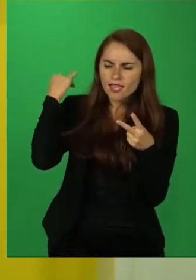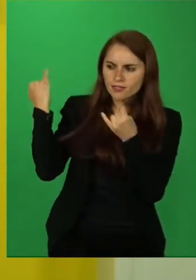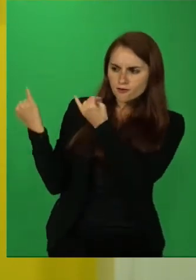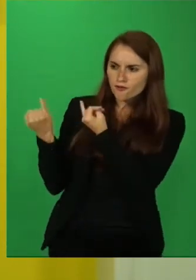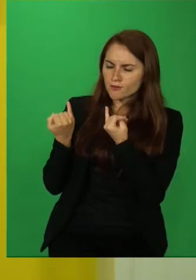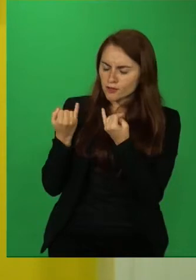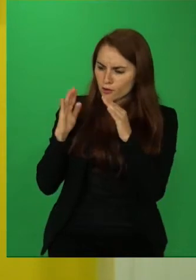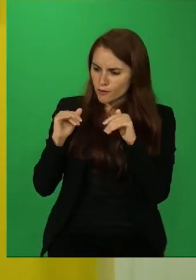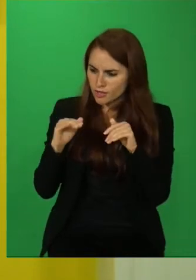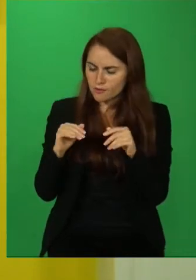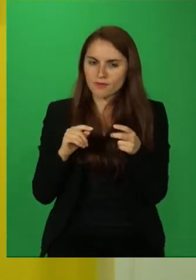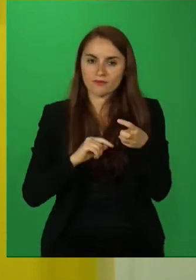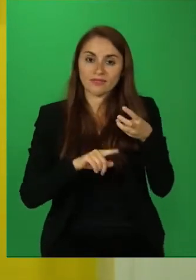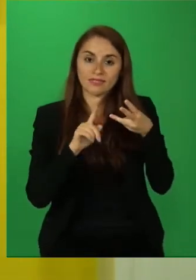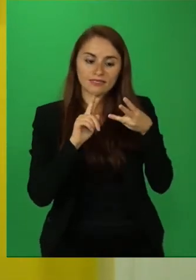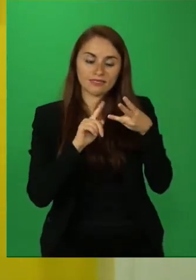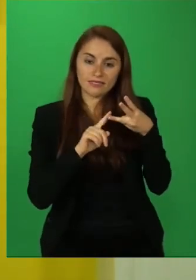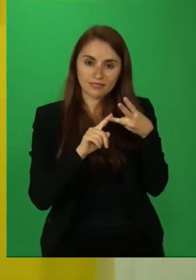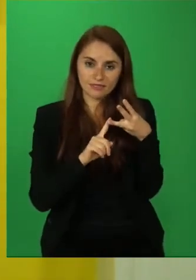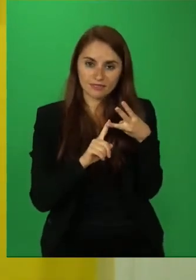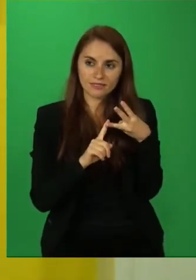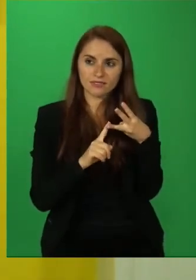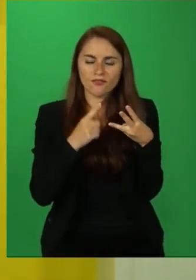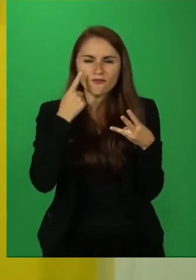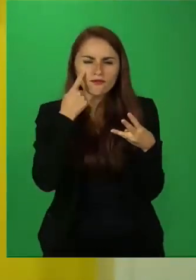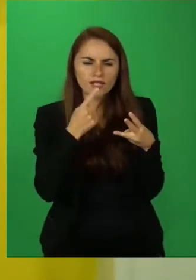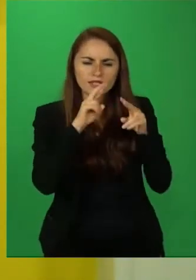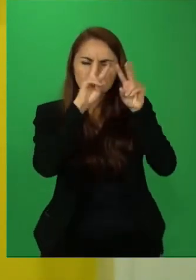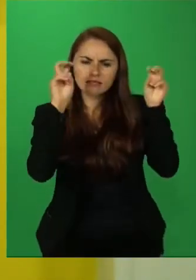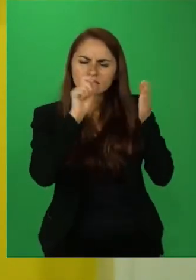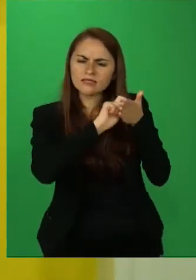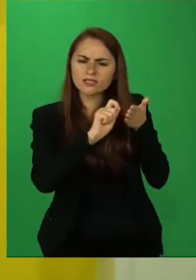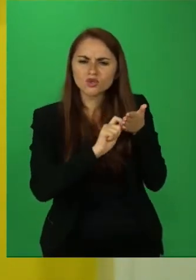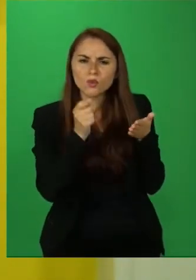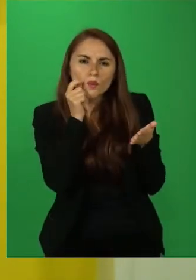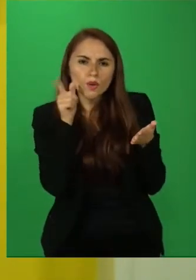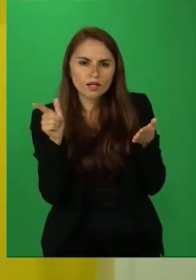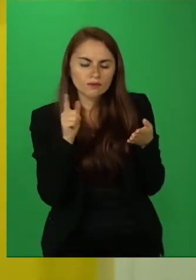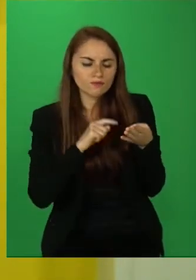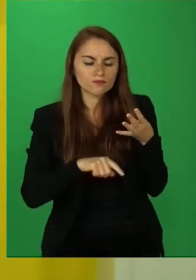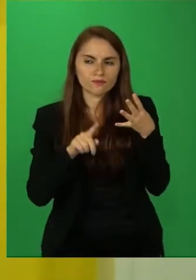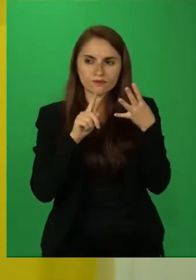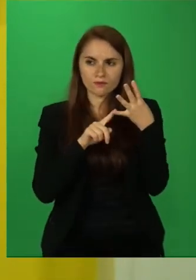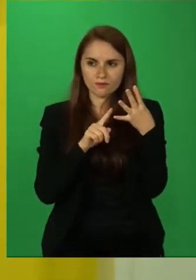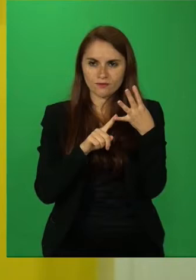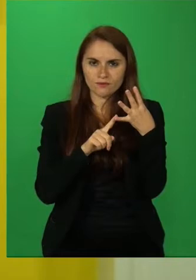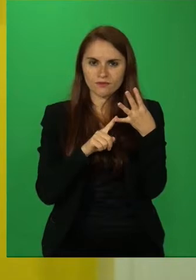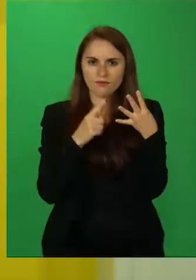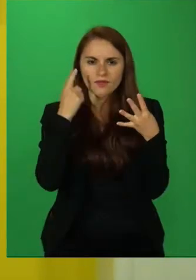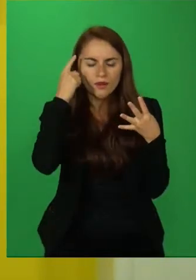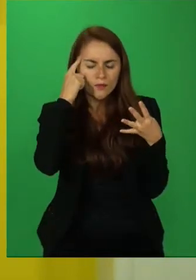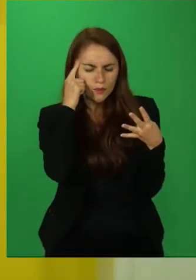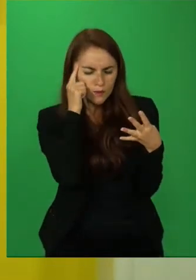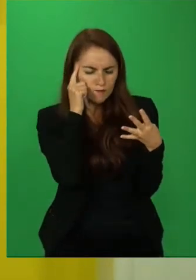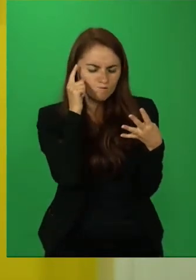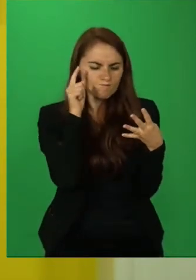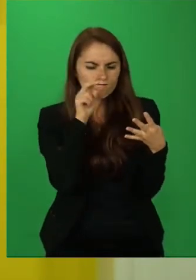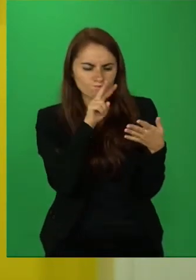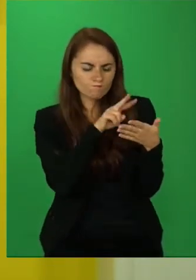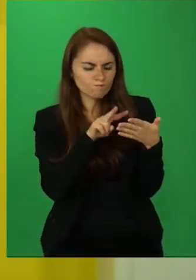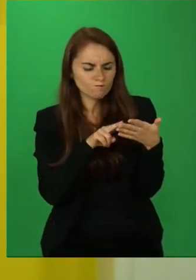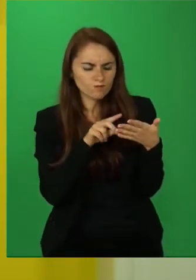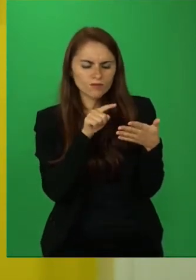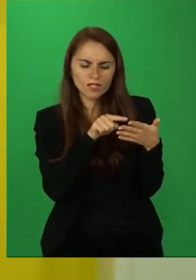tema. 3, identifica el género discursivo. 4, haz deducciones. Saca la mayor cantidad